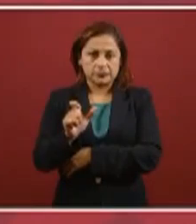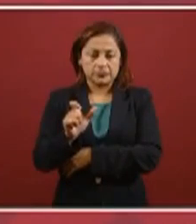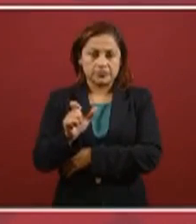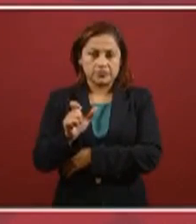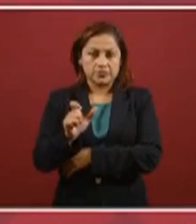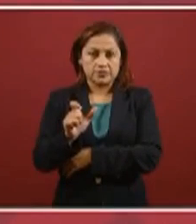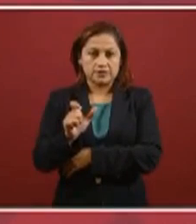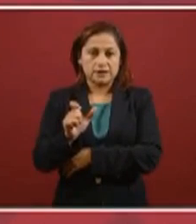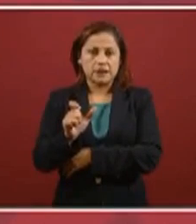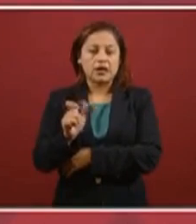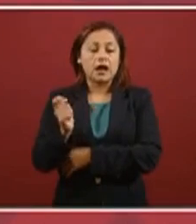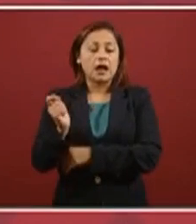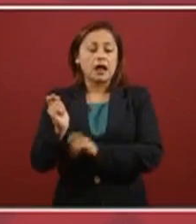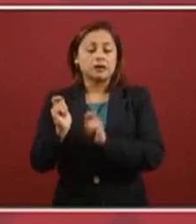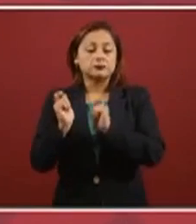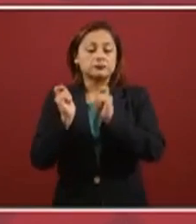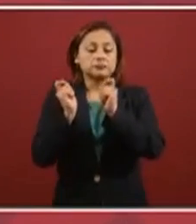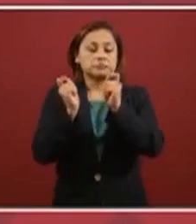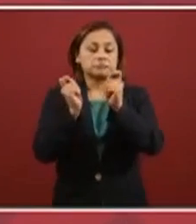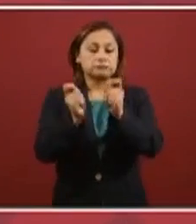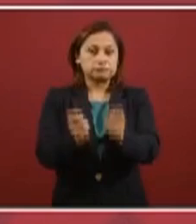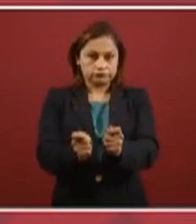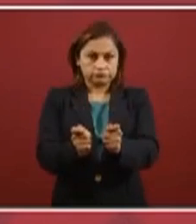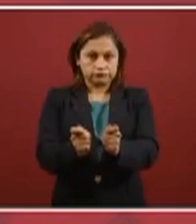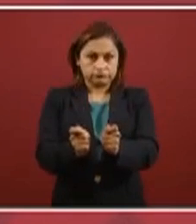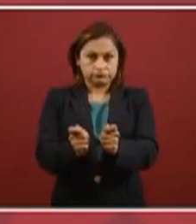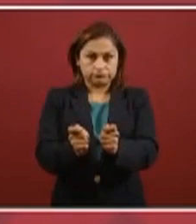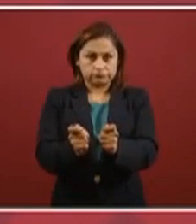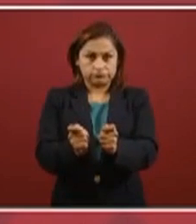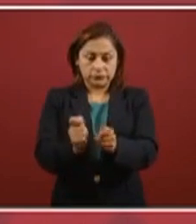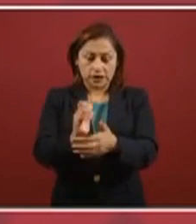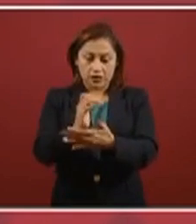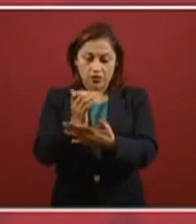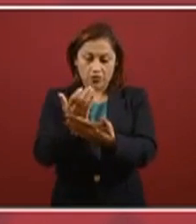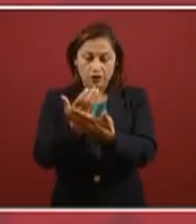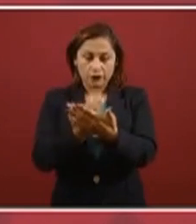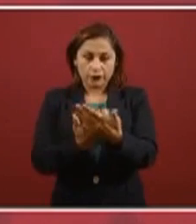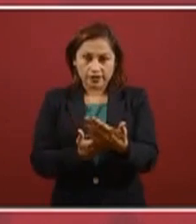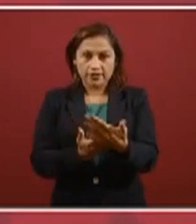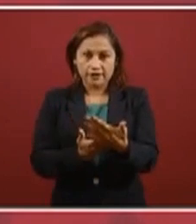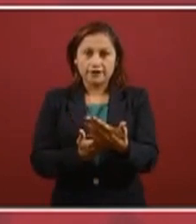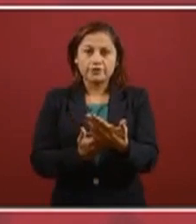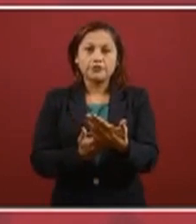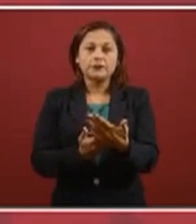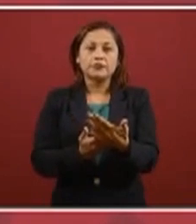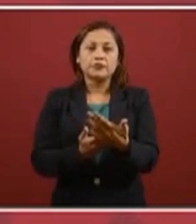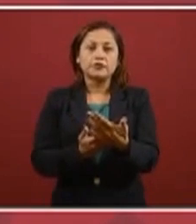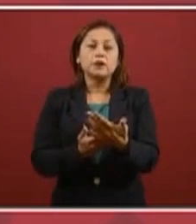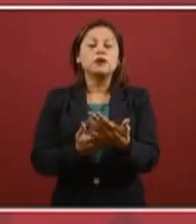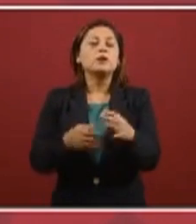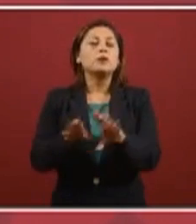entregó y les sigue entregando por el contrato materia prima